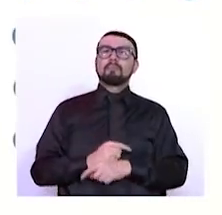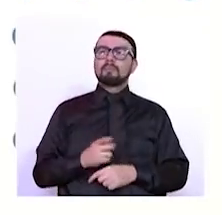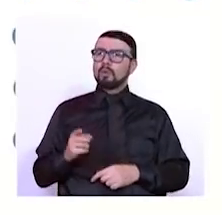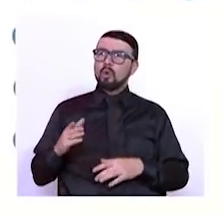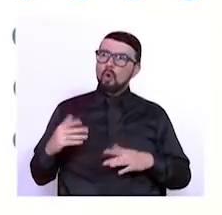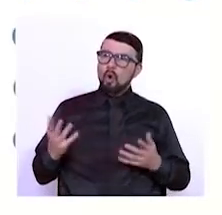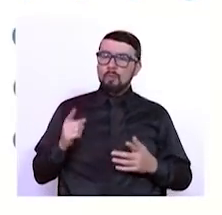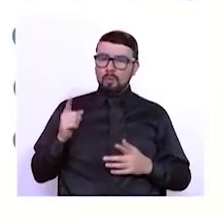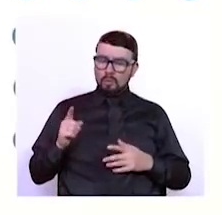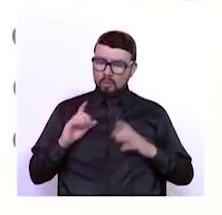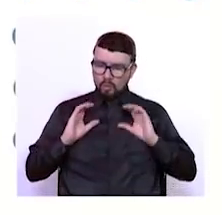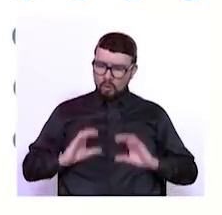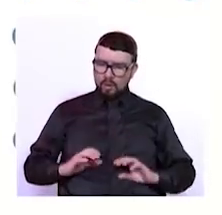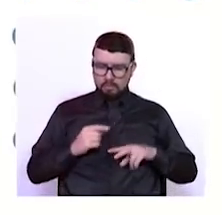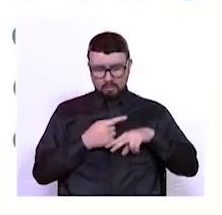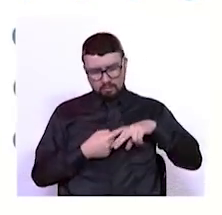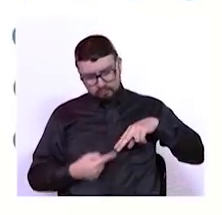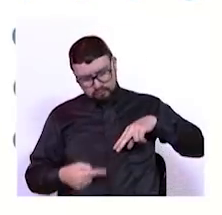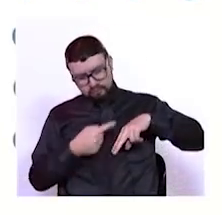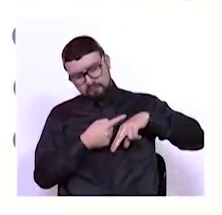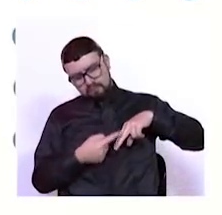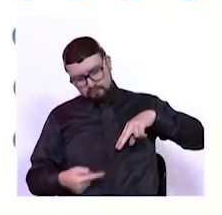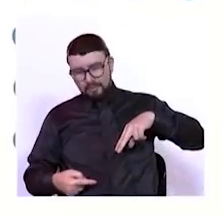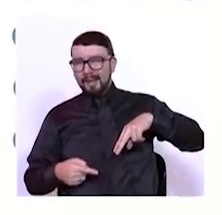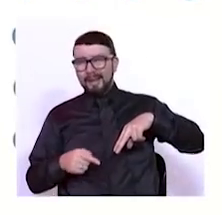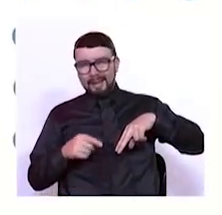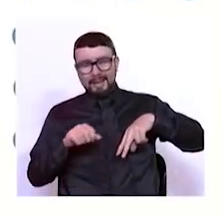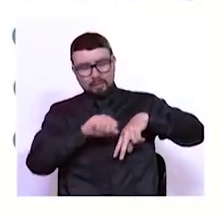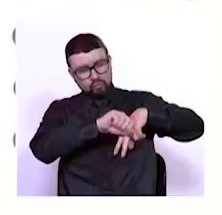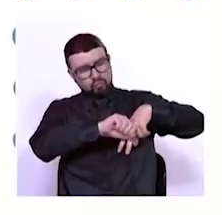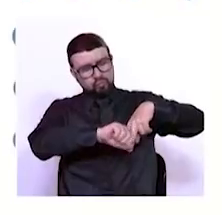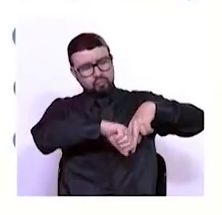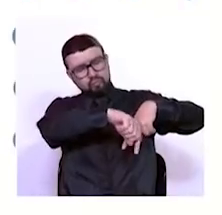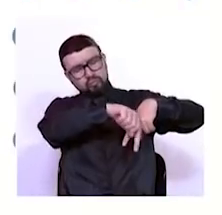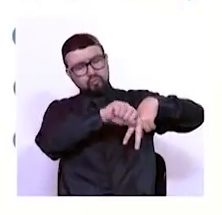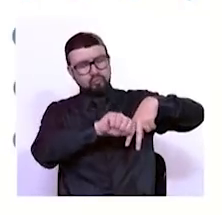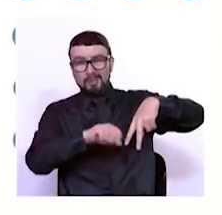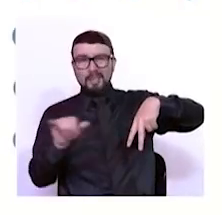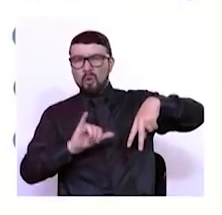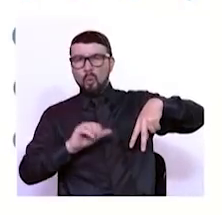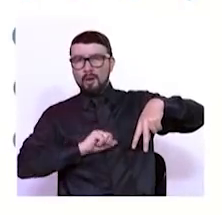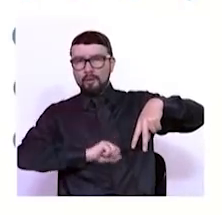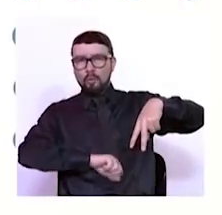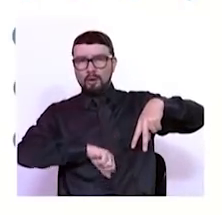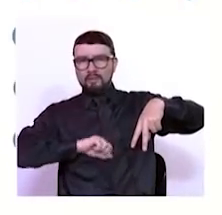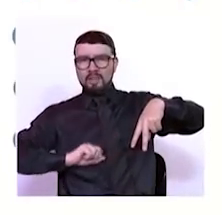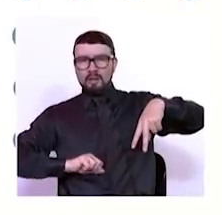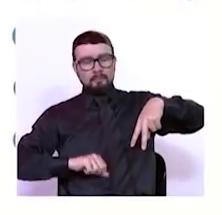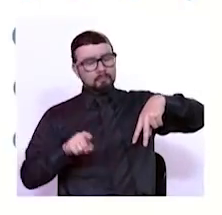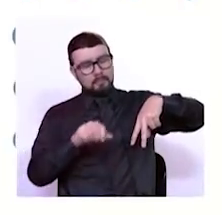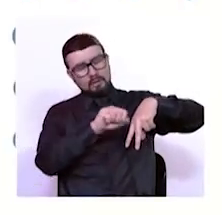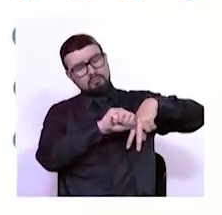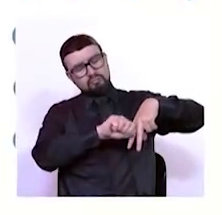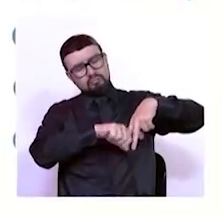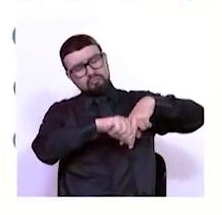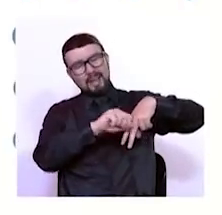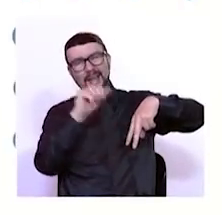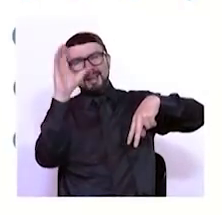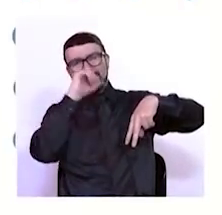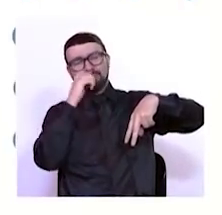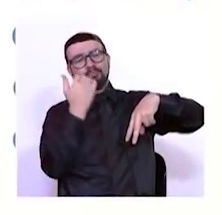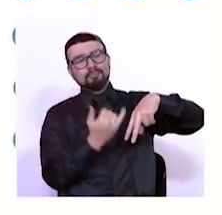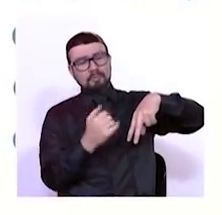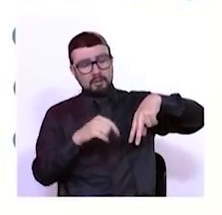el flujo sanguíneo o cómo está el reflujo. Y entonces sabemos que tenemos un flujo normal o que tenemos